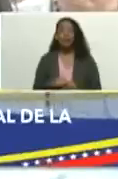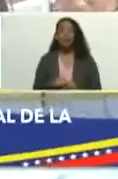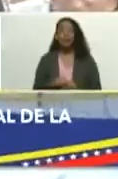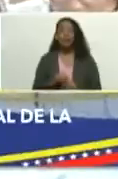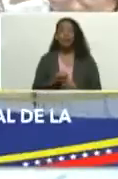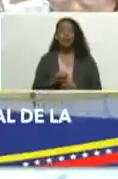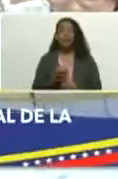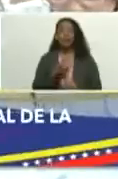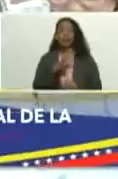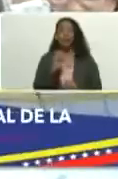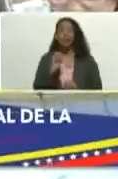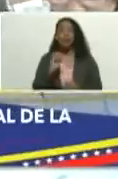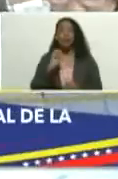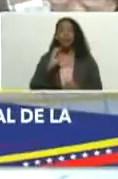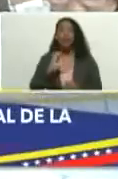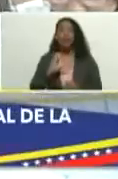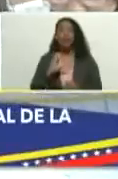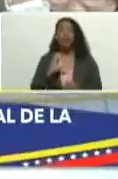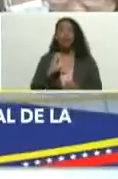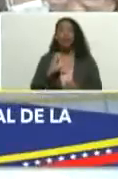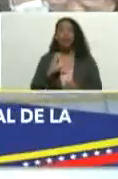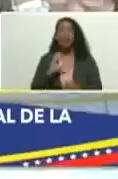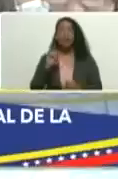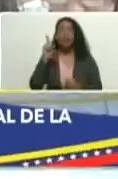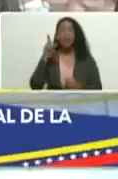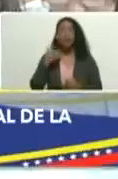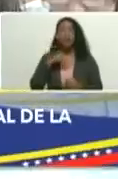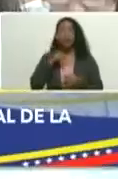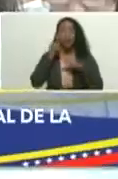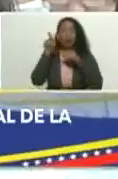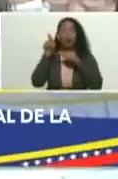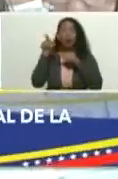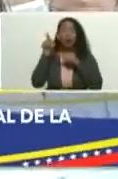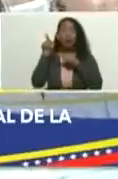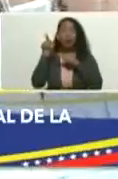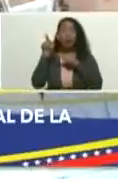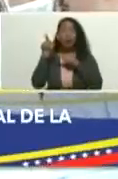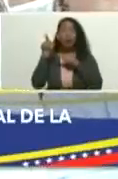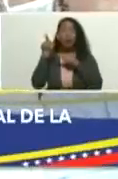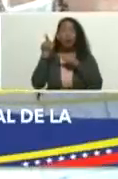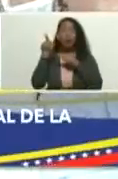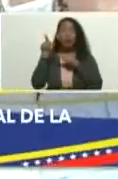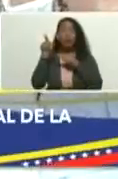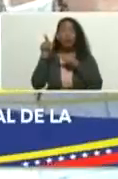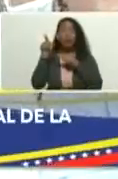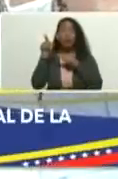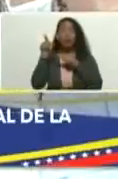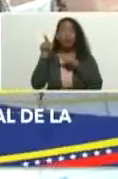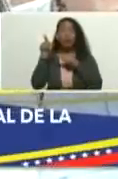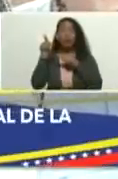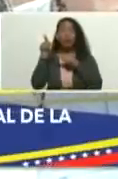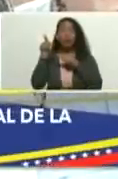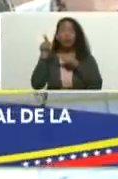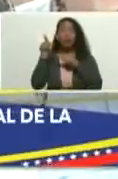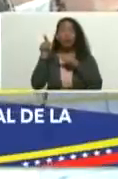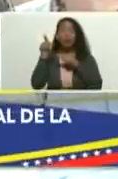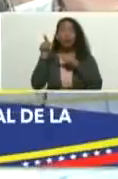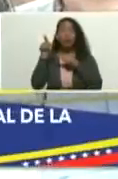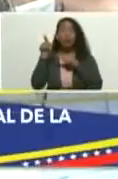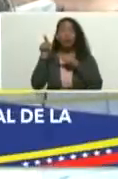40C72N. Ese la obteníamos nosotros de allí. Ajá. Entonces,